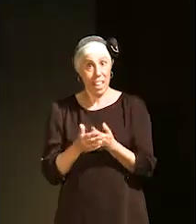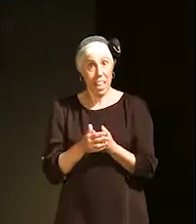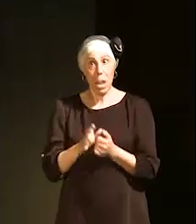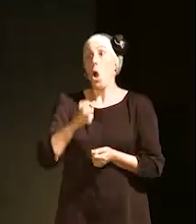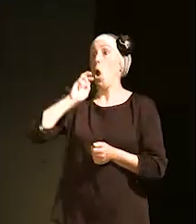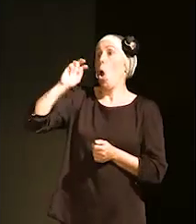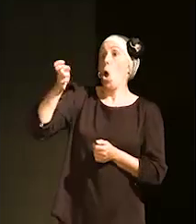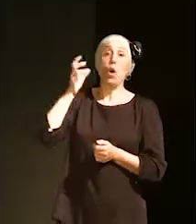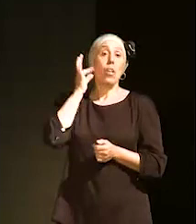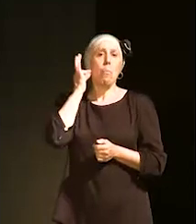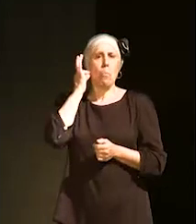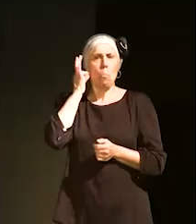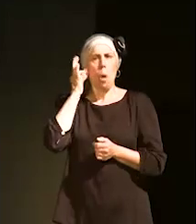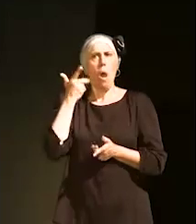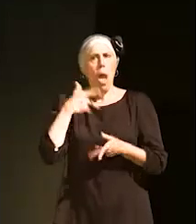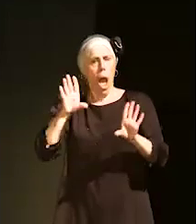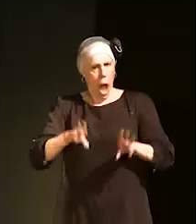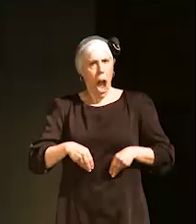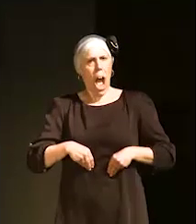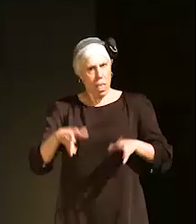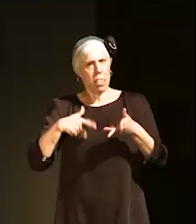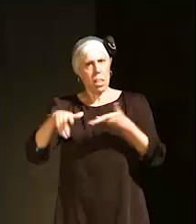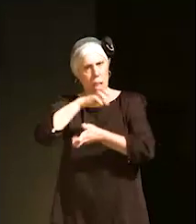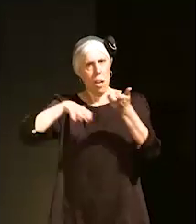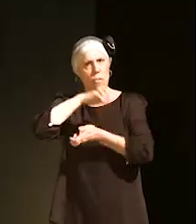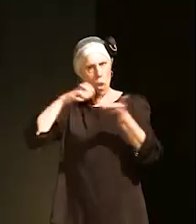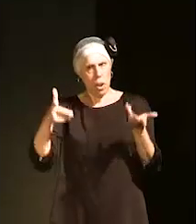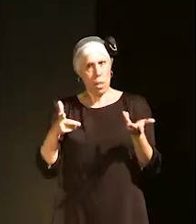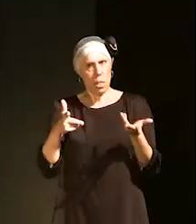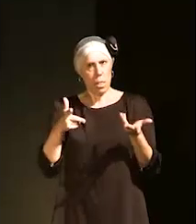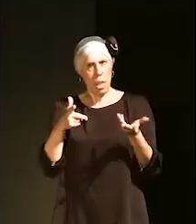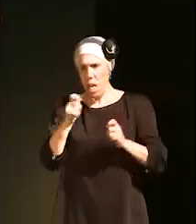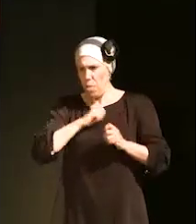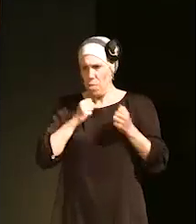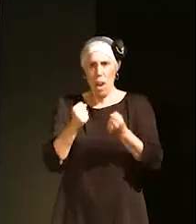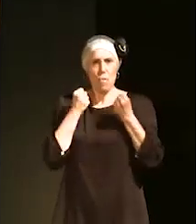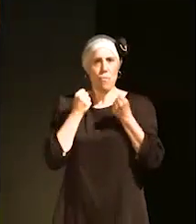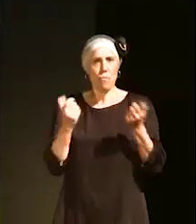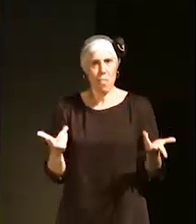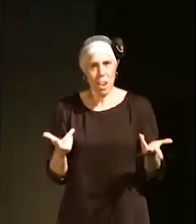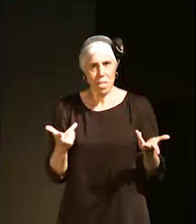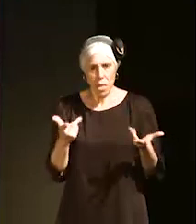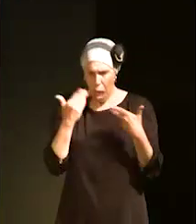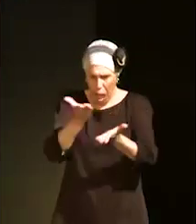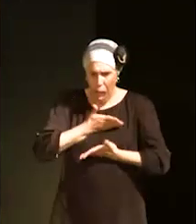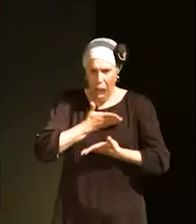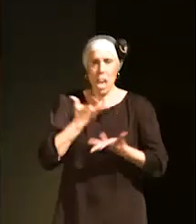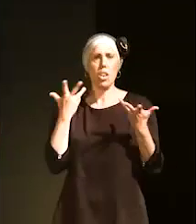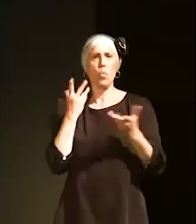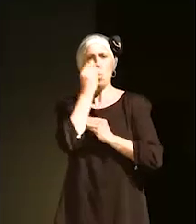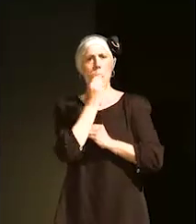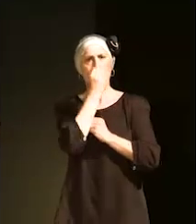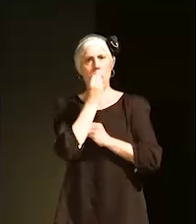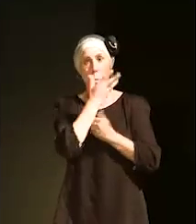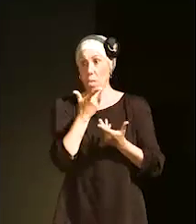violencia y de fortalecer su organización comunitaria se fortalece la propia sanación en un territorio que